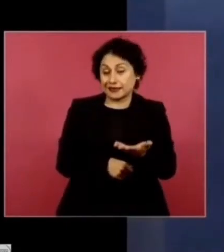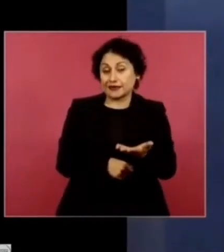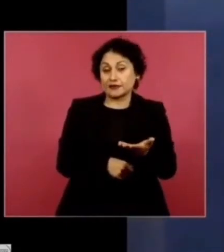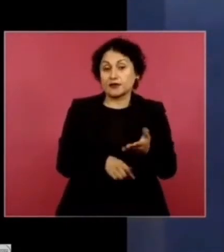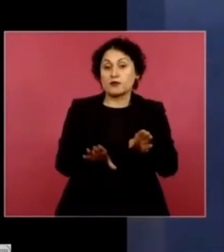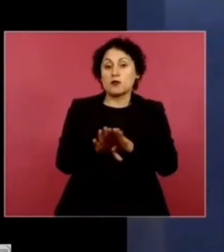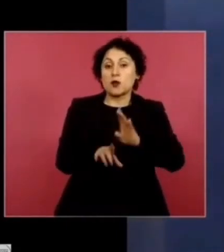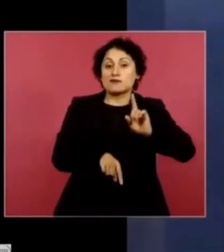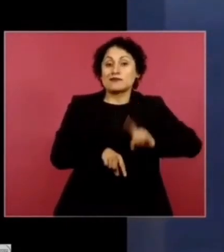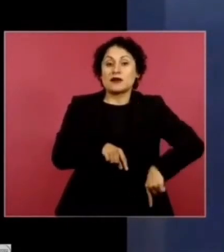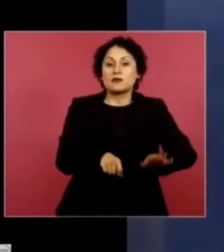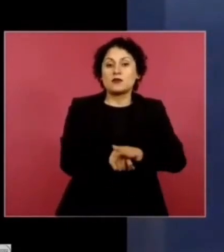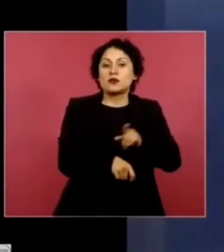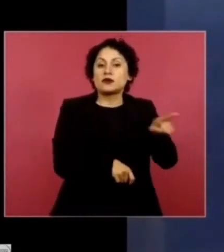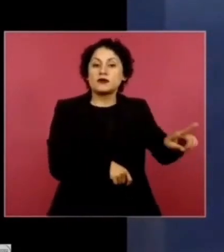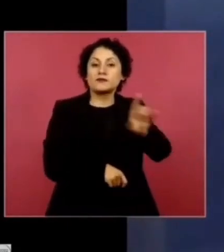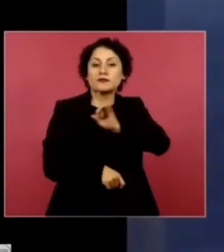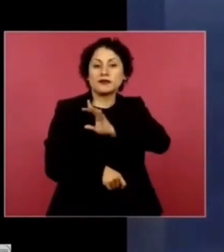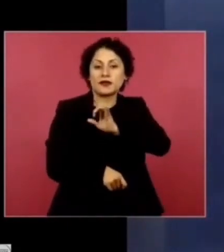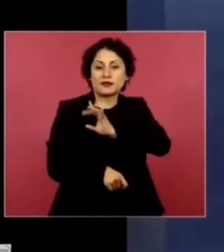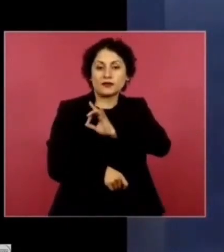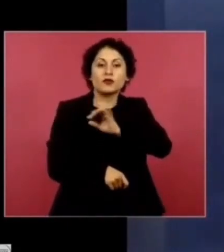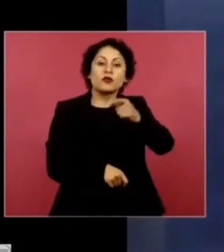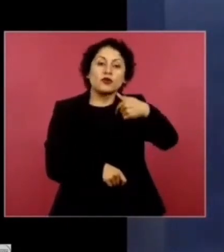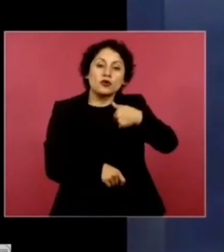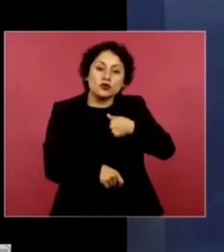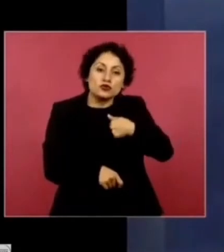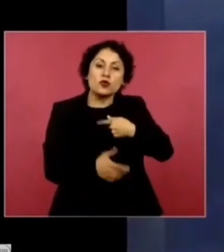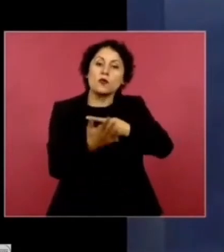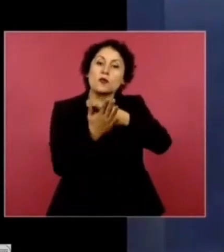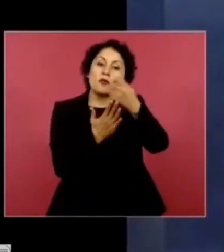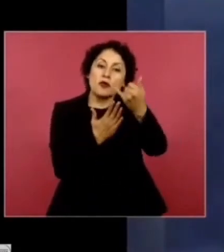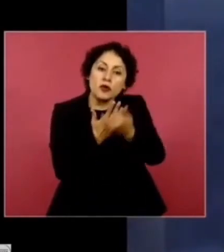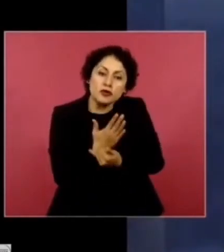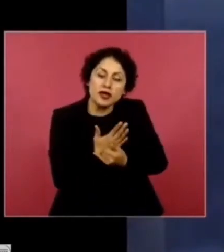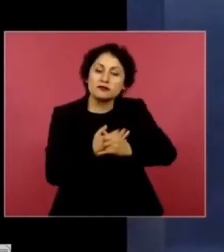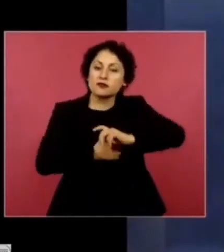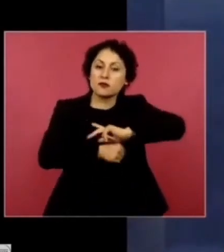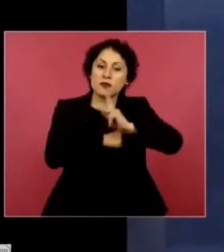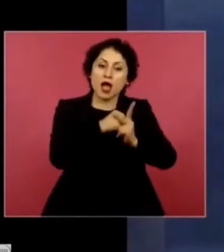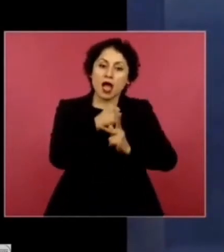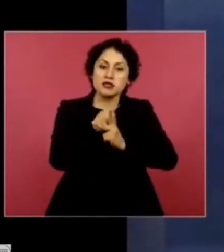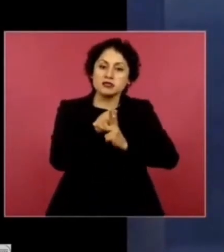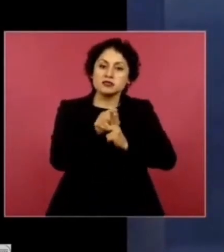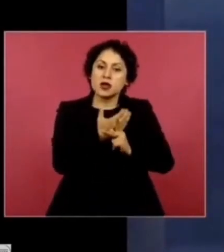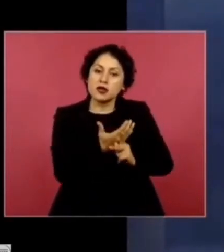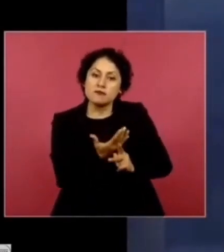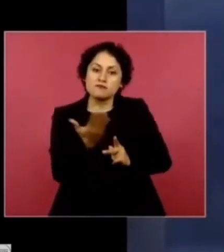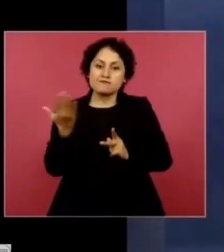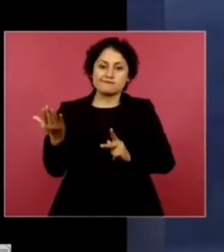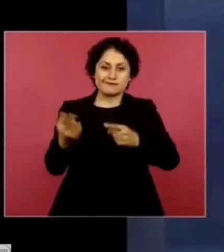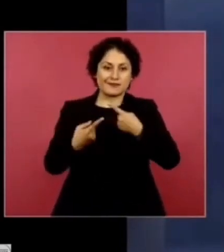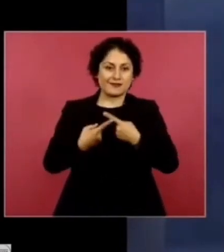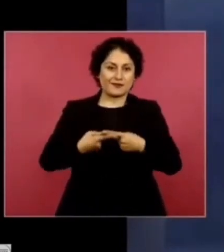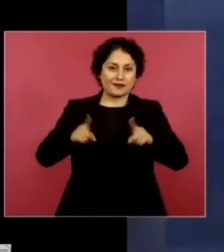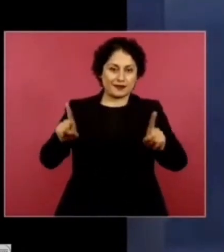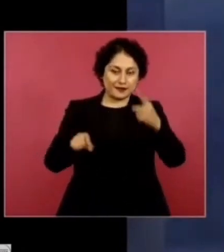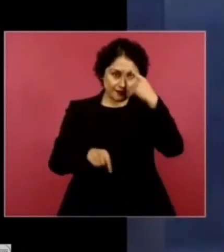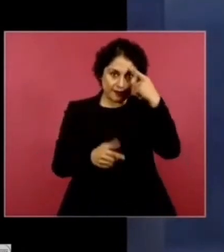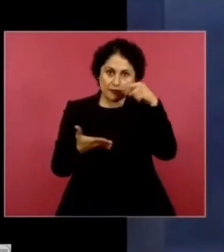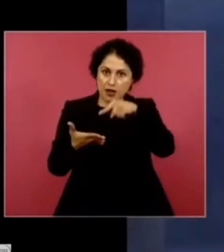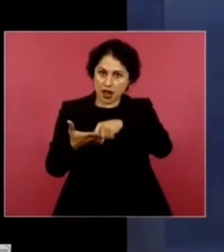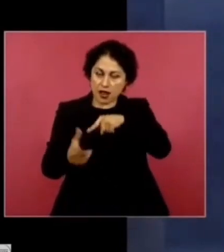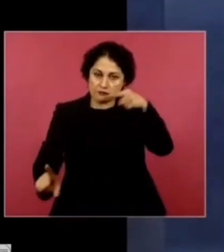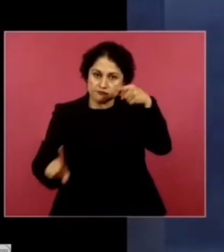proyecto alternativo de nación. Porque no quieren que salga adelante un proyecto que garantice más